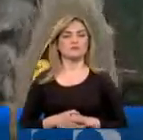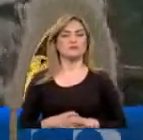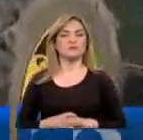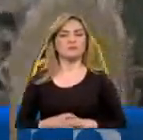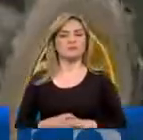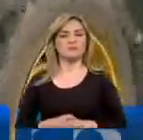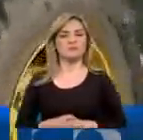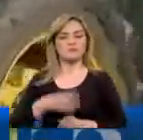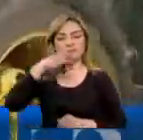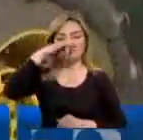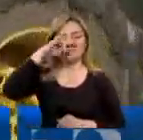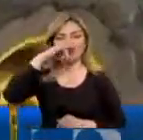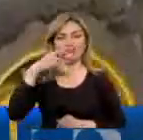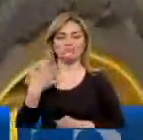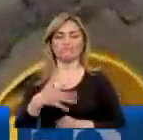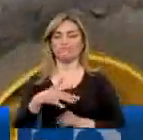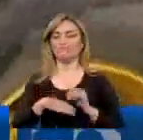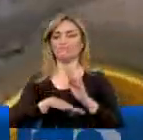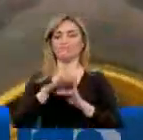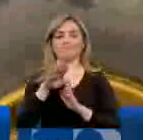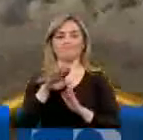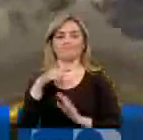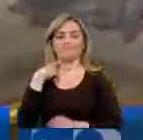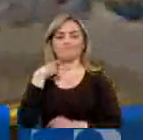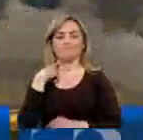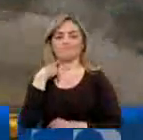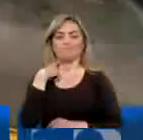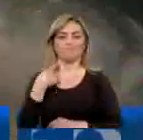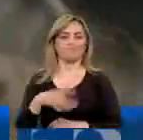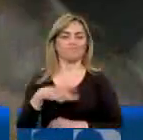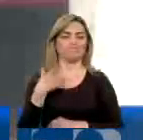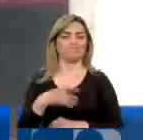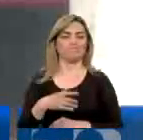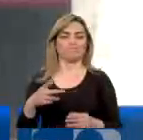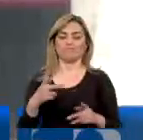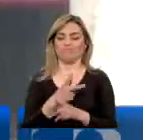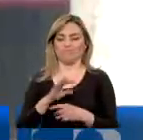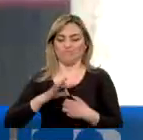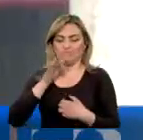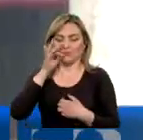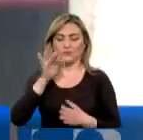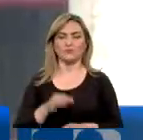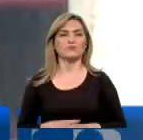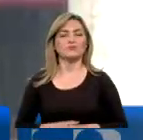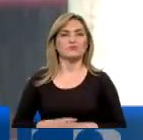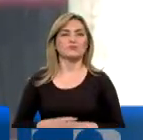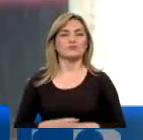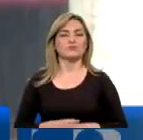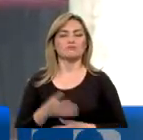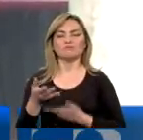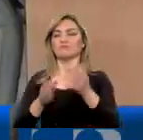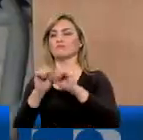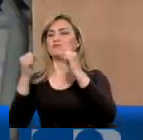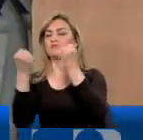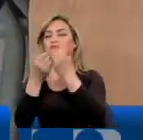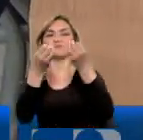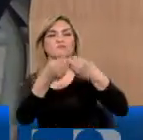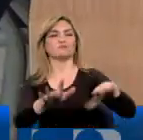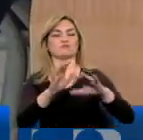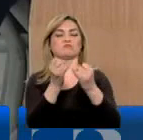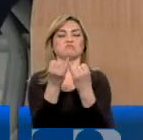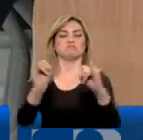Sin duda, los niños son uno de los mayores afectados por la pandemia del COVID-19. Perdieron sus interacciones sociales,